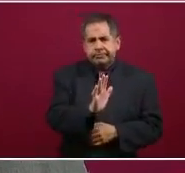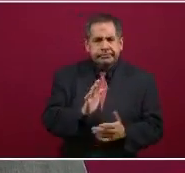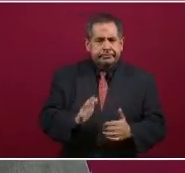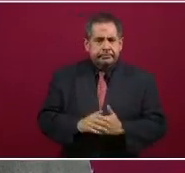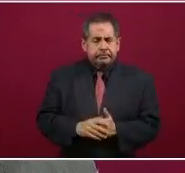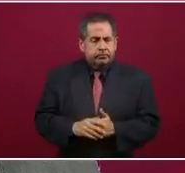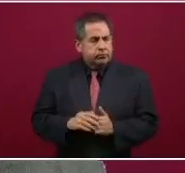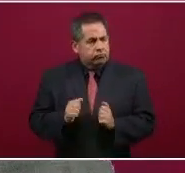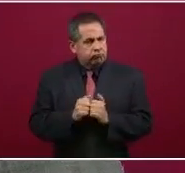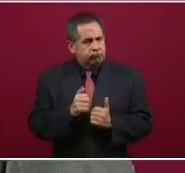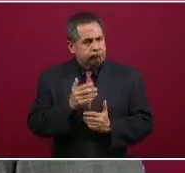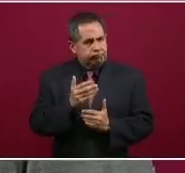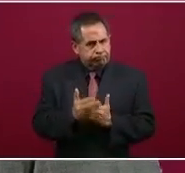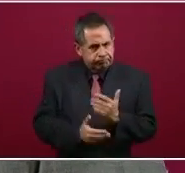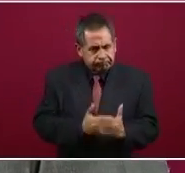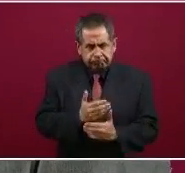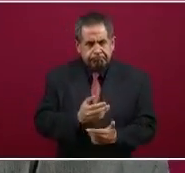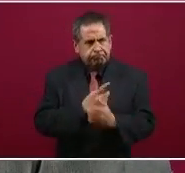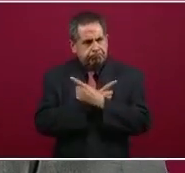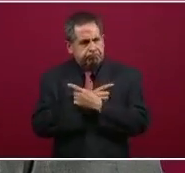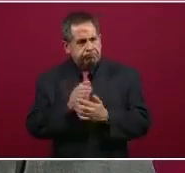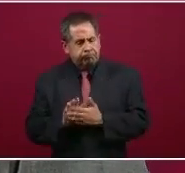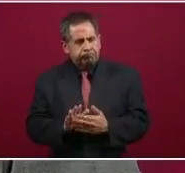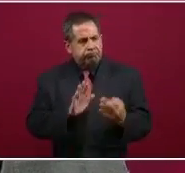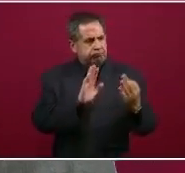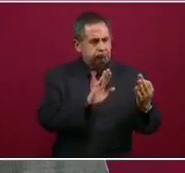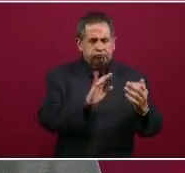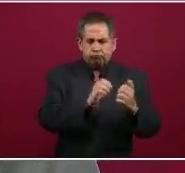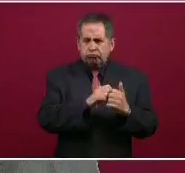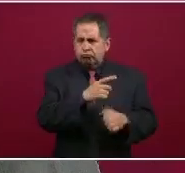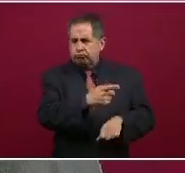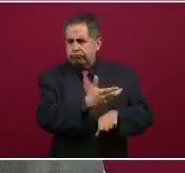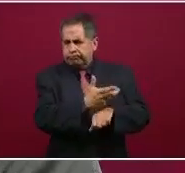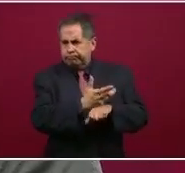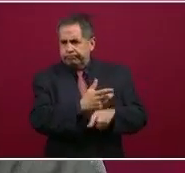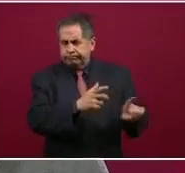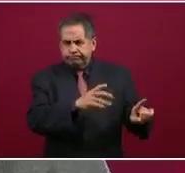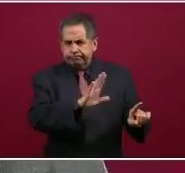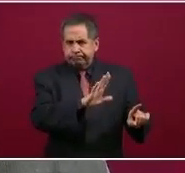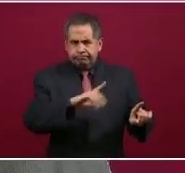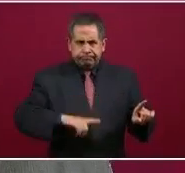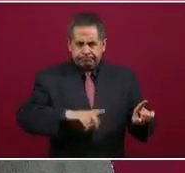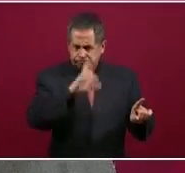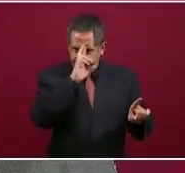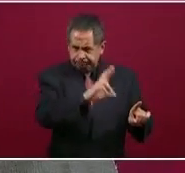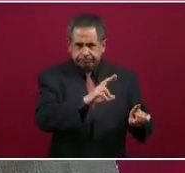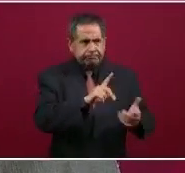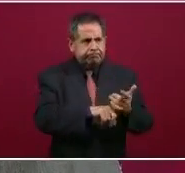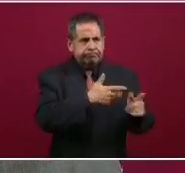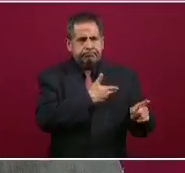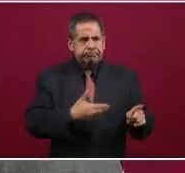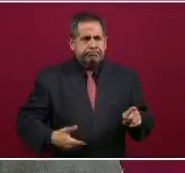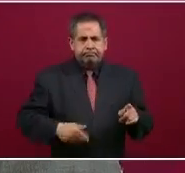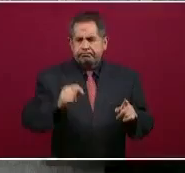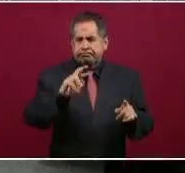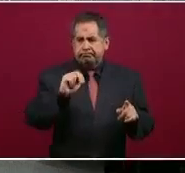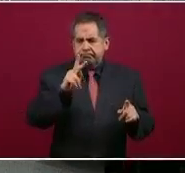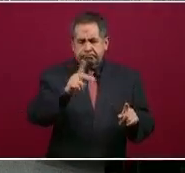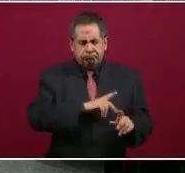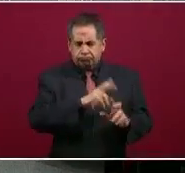con buenos modales, con respeto al gobierno de Estados Unidos, con respeto al presidente Donald Trump.